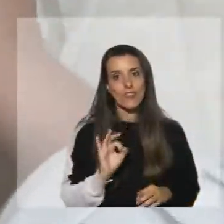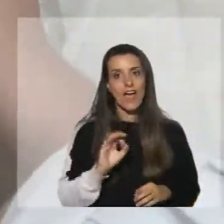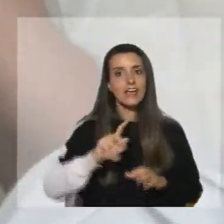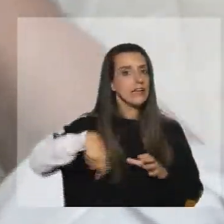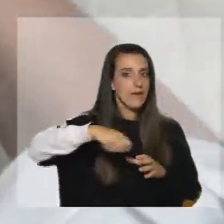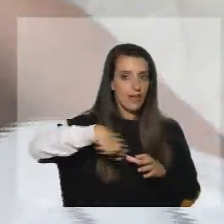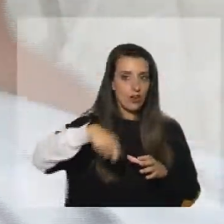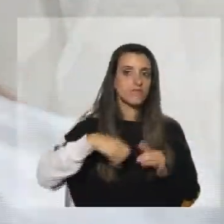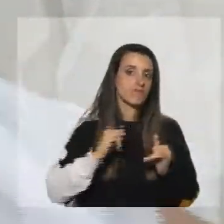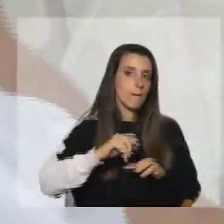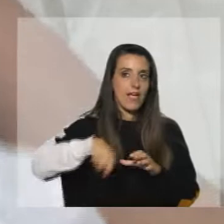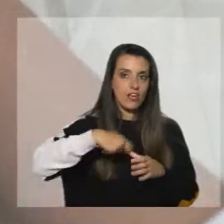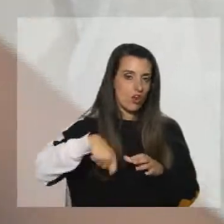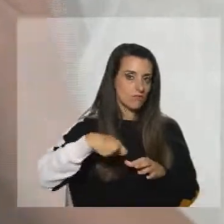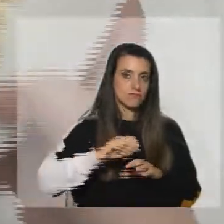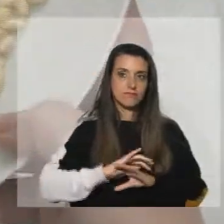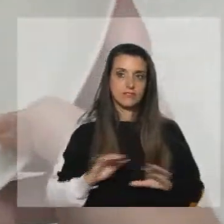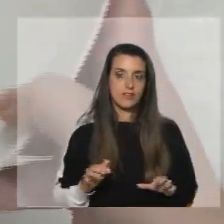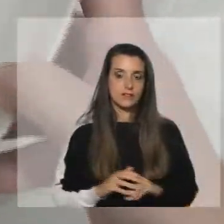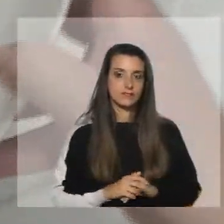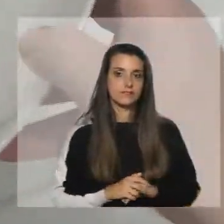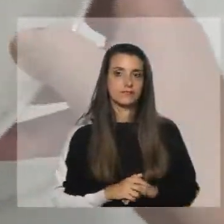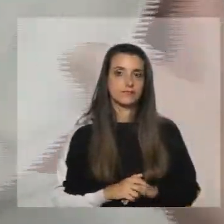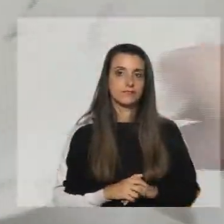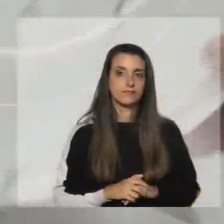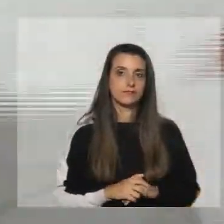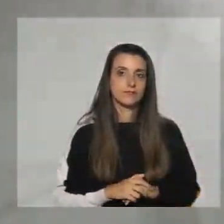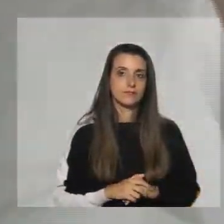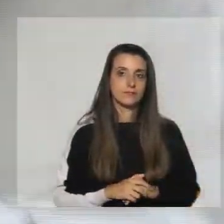entreverar todo. Mezclamos. Entreverar,